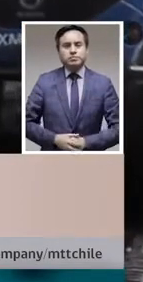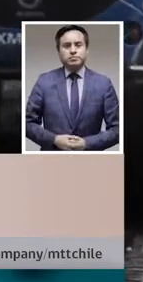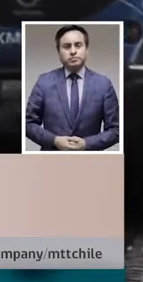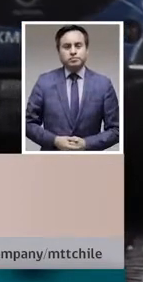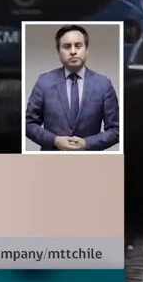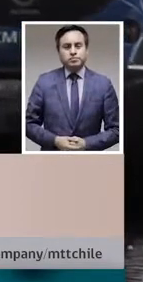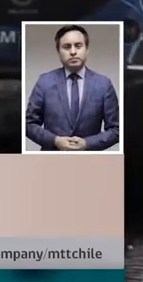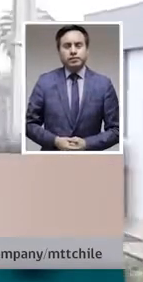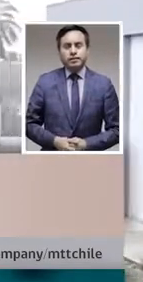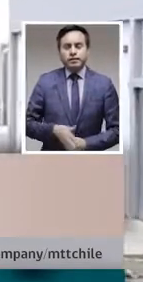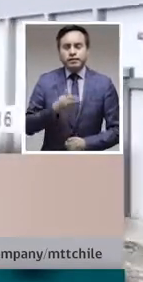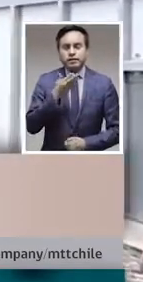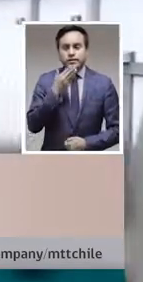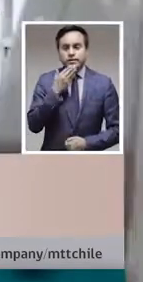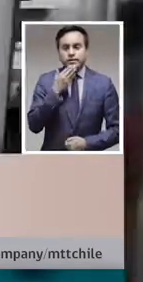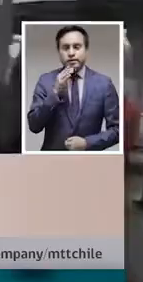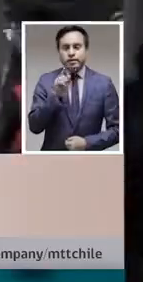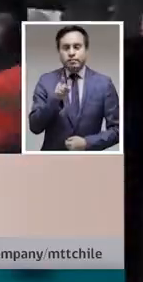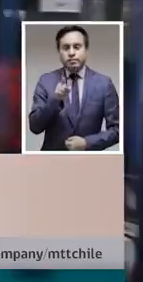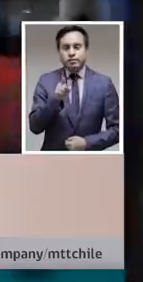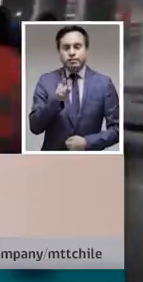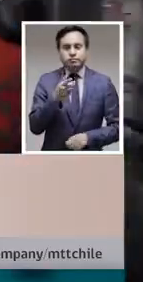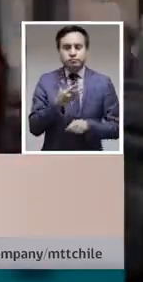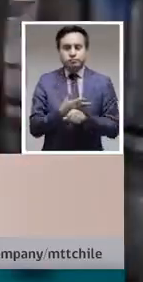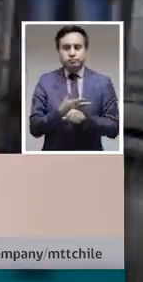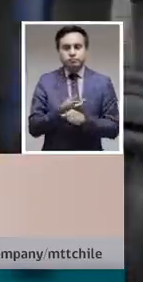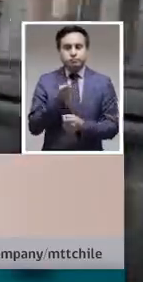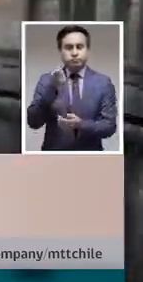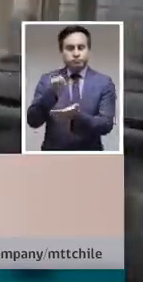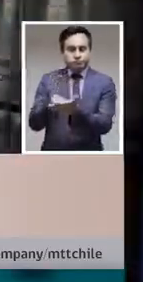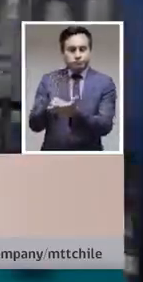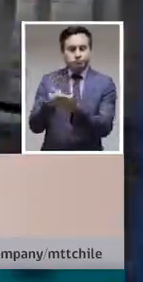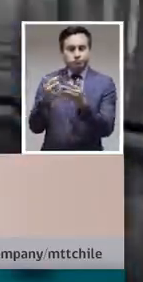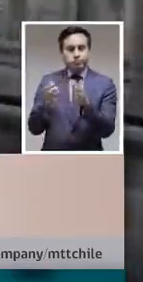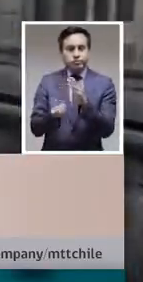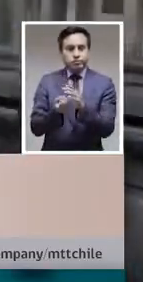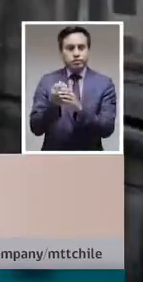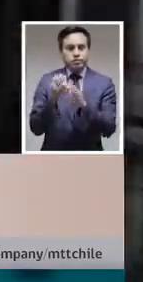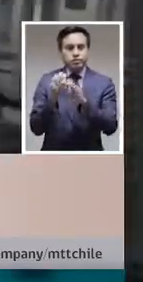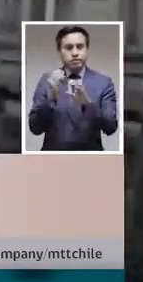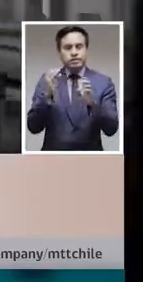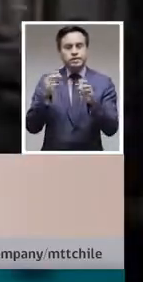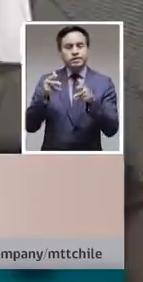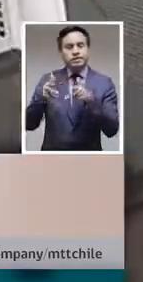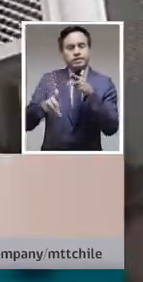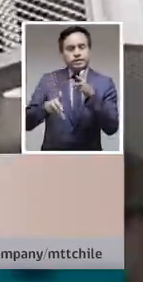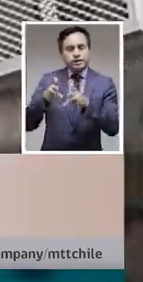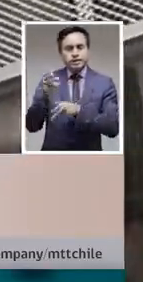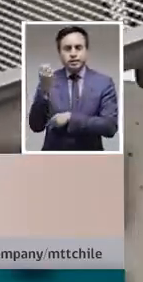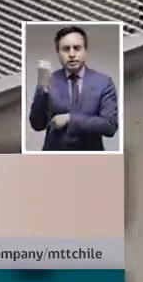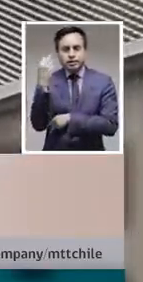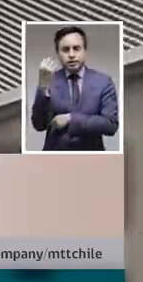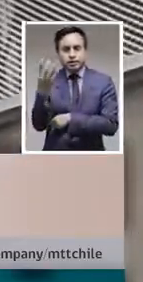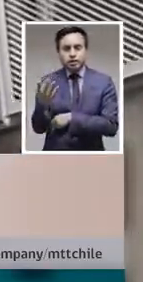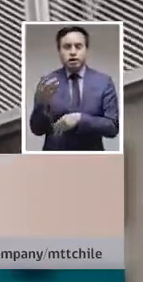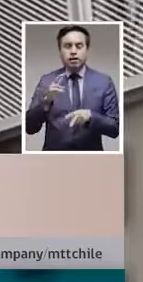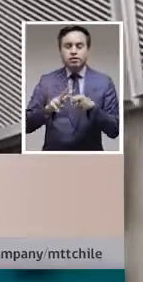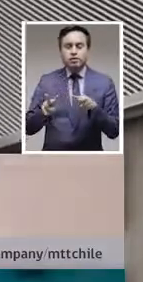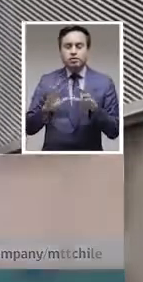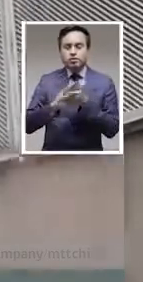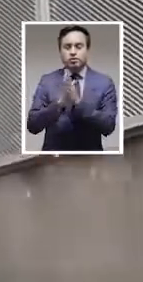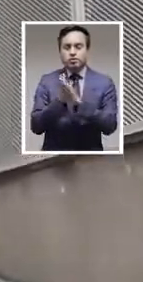Y también se hizo una adquisición de nuevos trenes para completar la flota que estaba